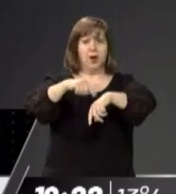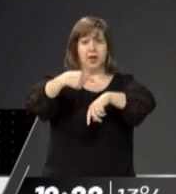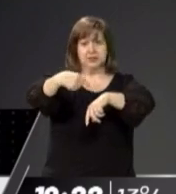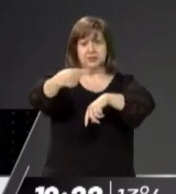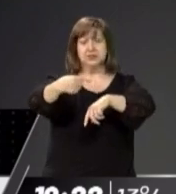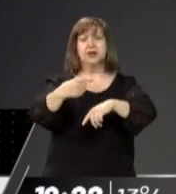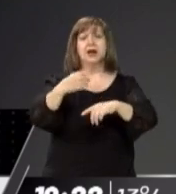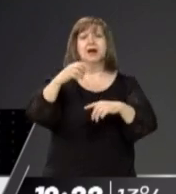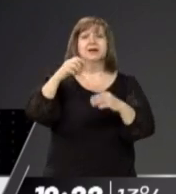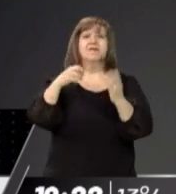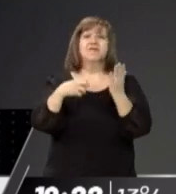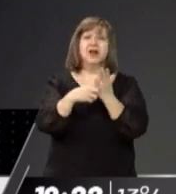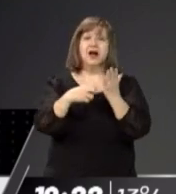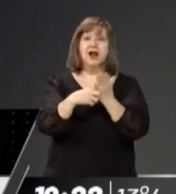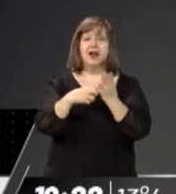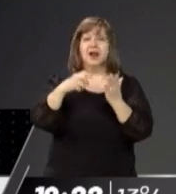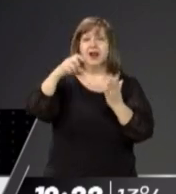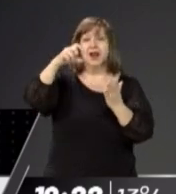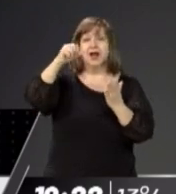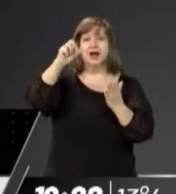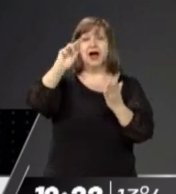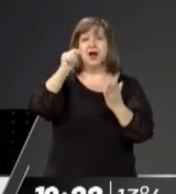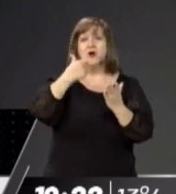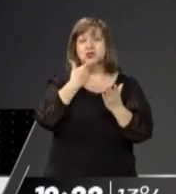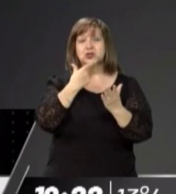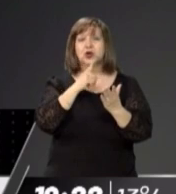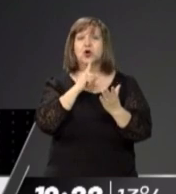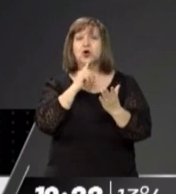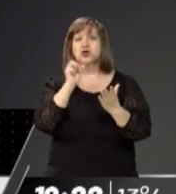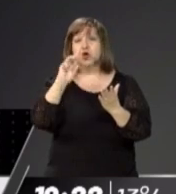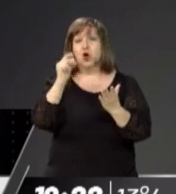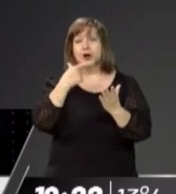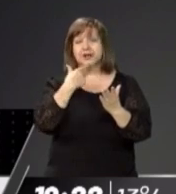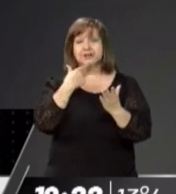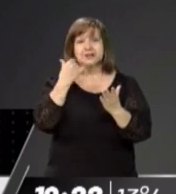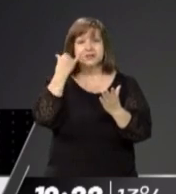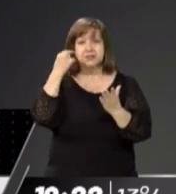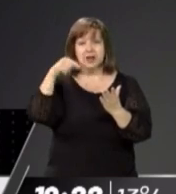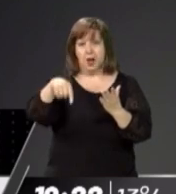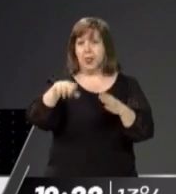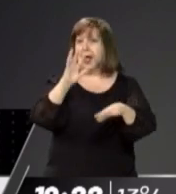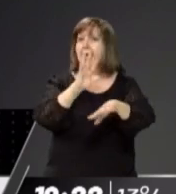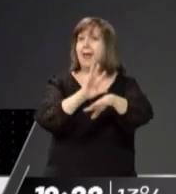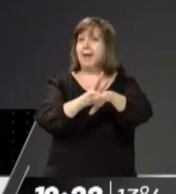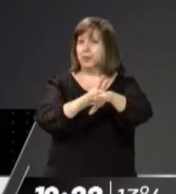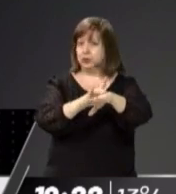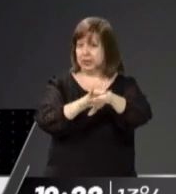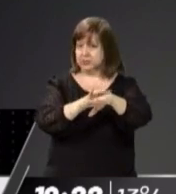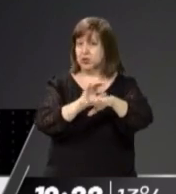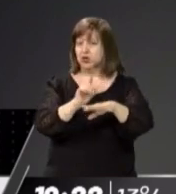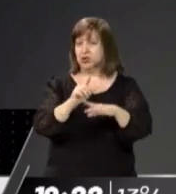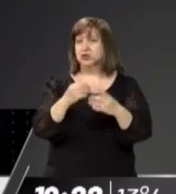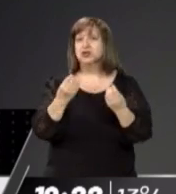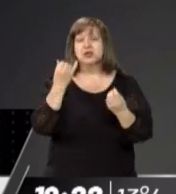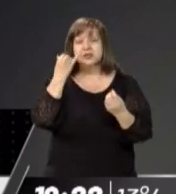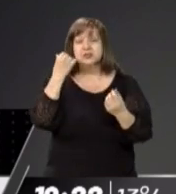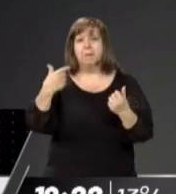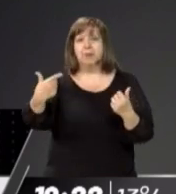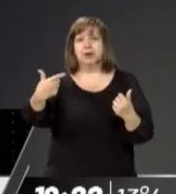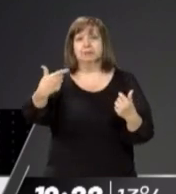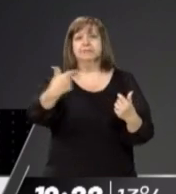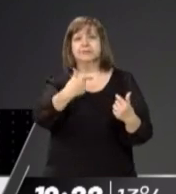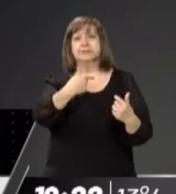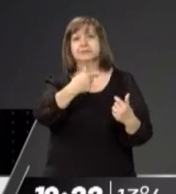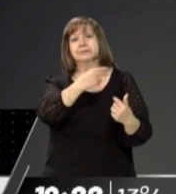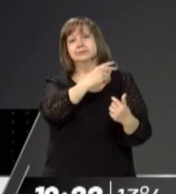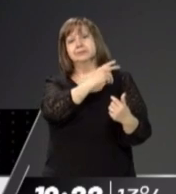fiscal Carlos Torres lo imputará por tentativa de homicidio criminis causa, es decir, que quiso matar a la víctima para garantizar justamente